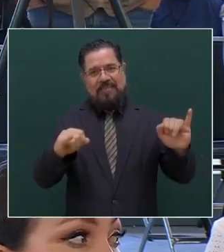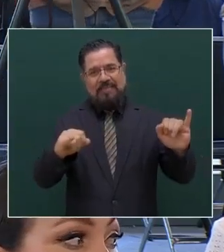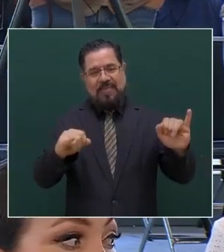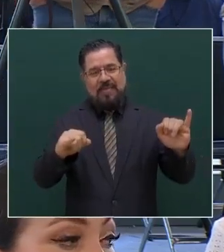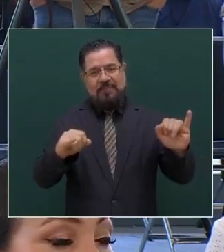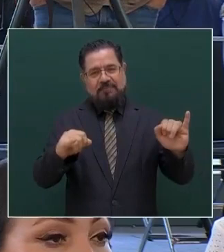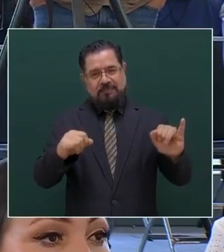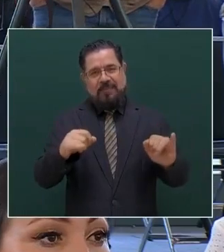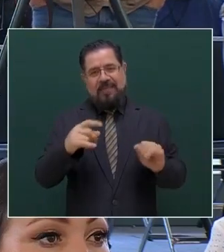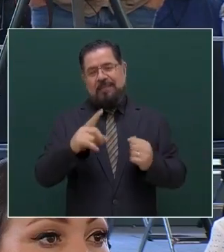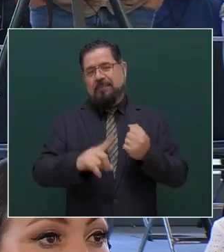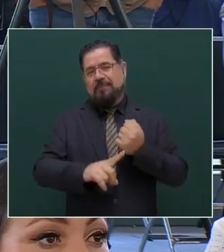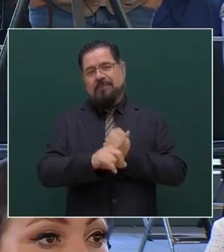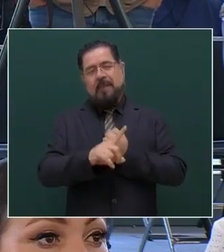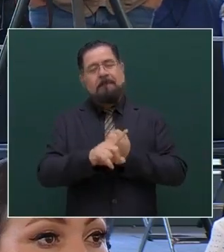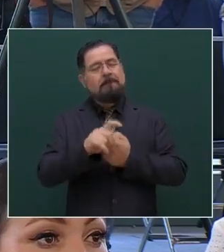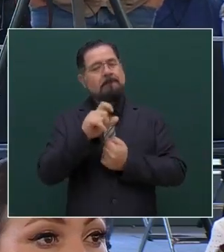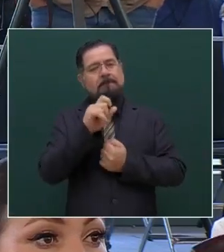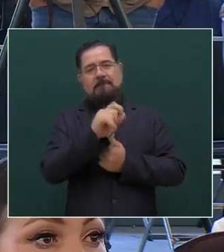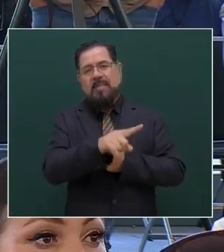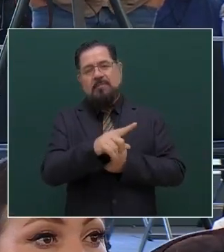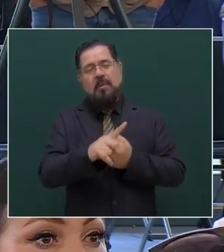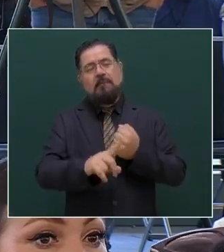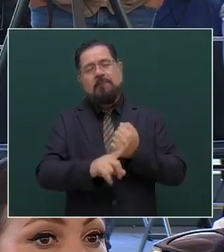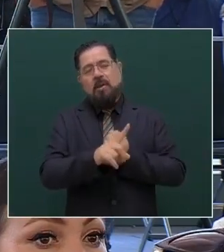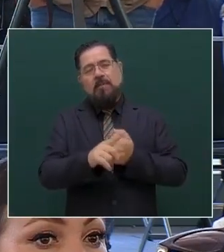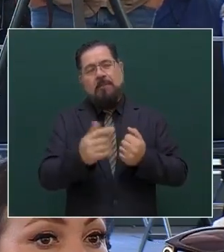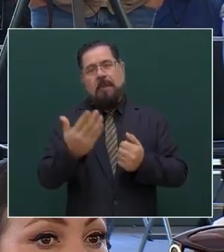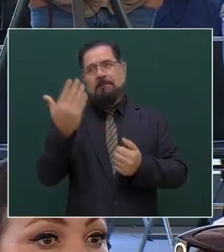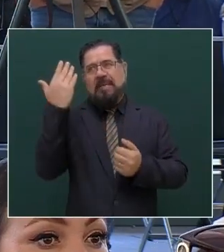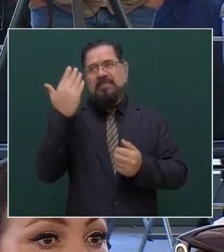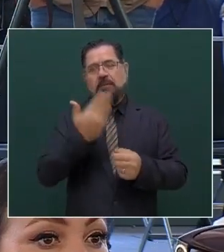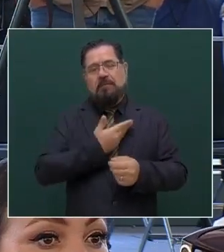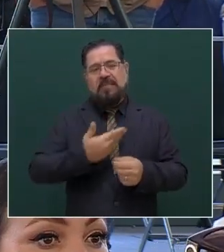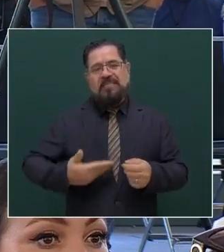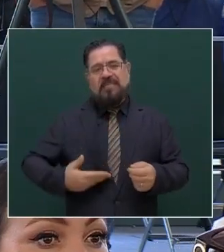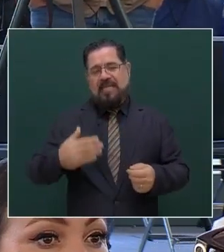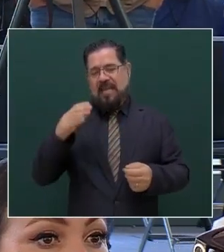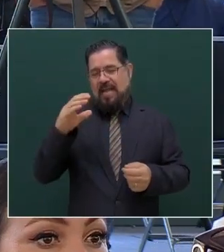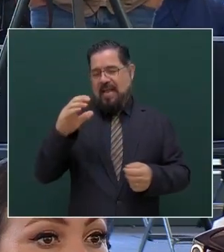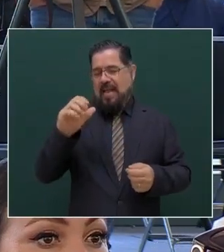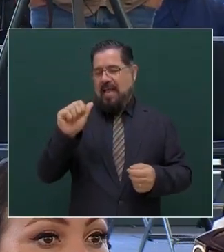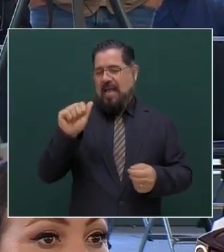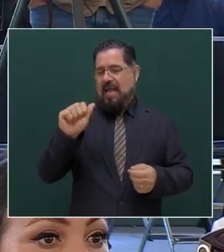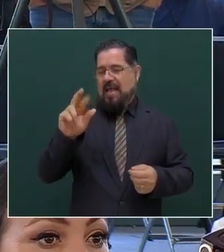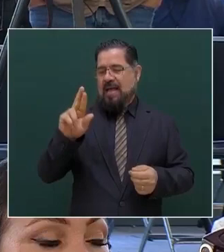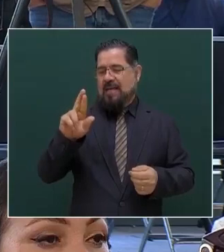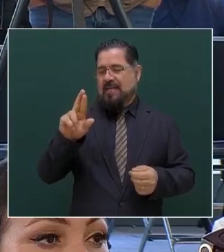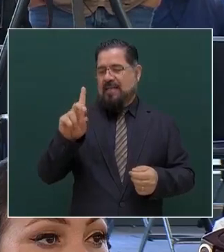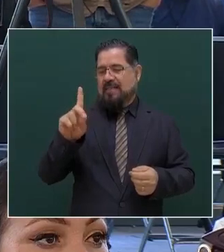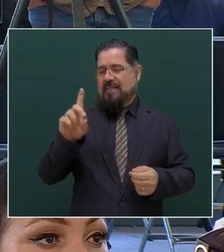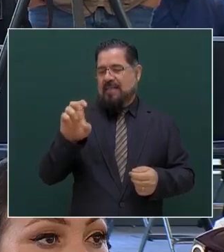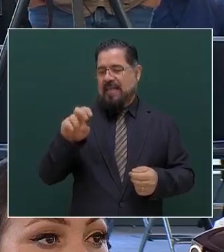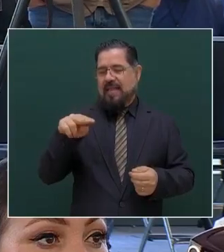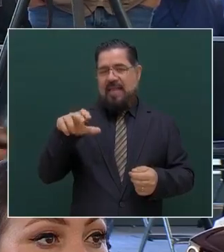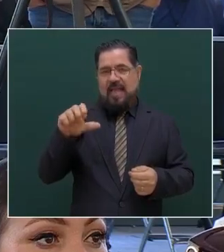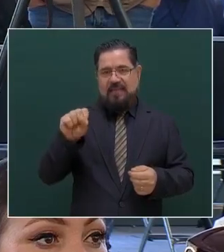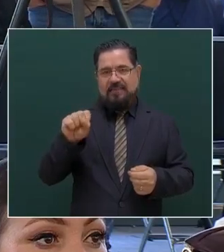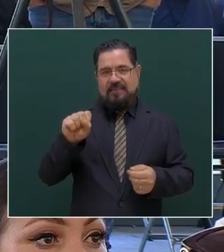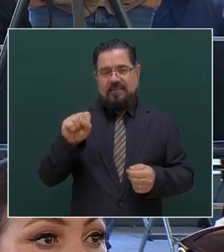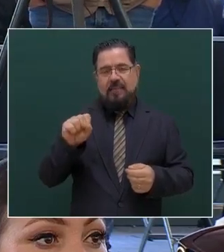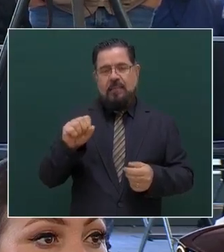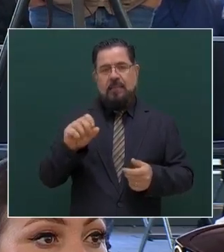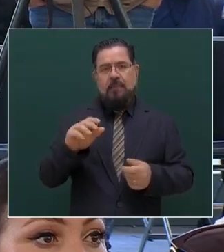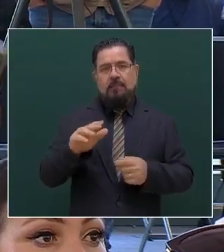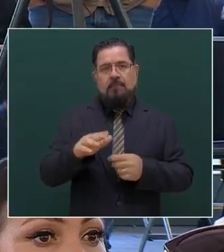mismo que sucedió con Cárdenas. Cuando Cárdenas no terminó de deslindar y amojonar el